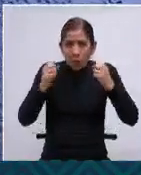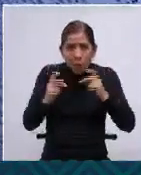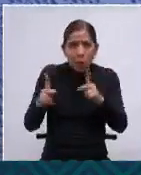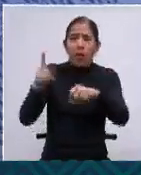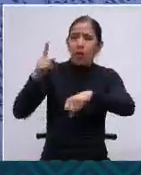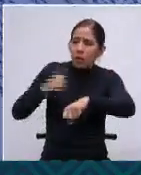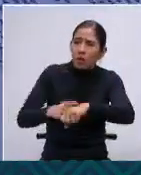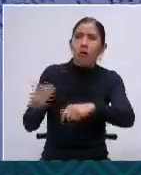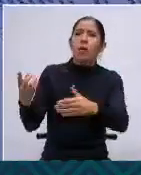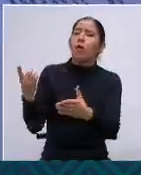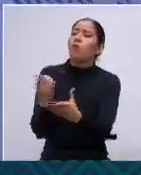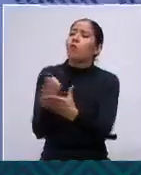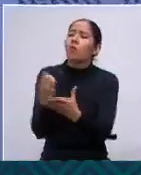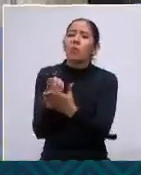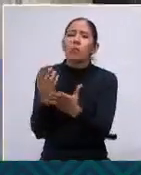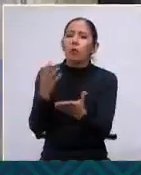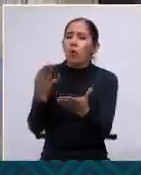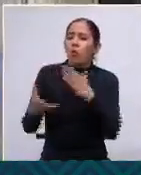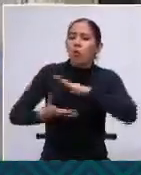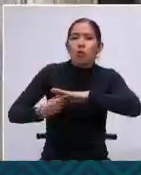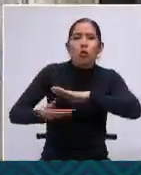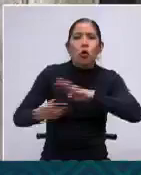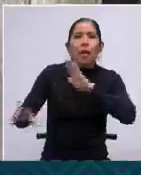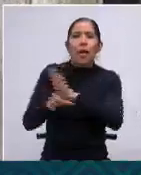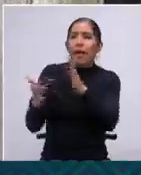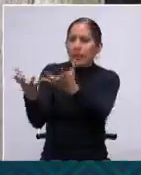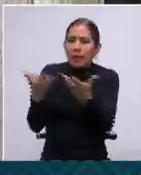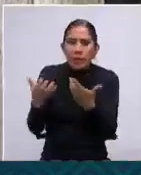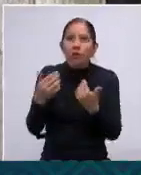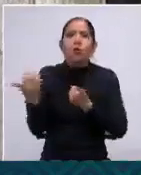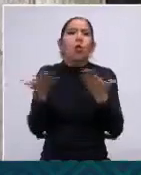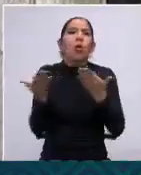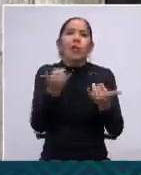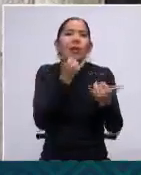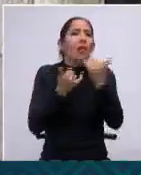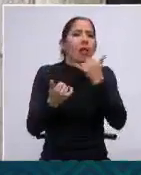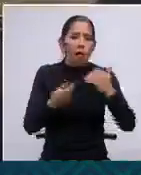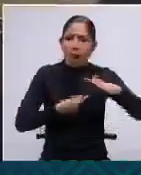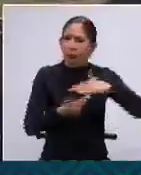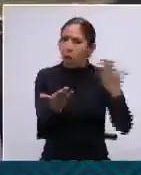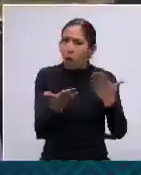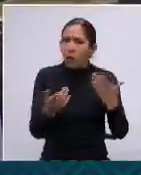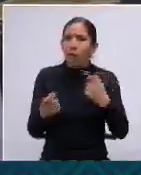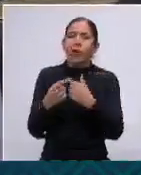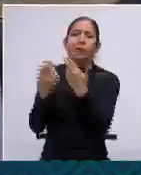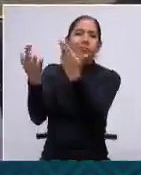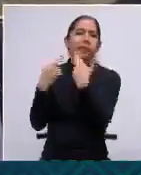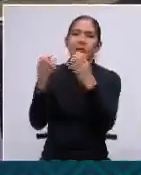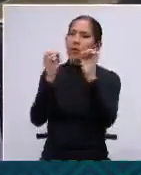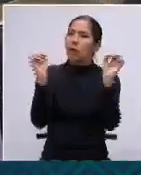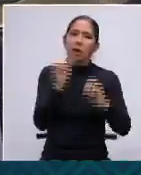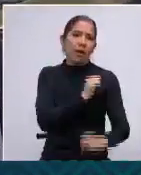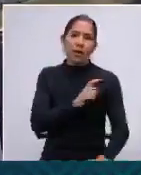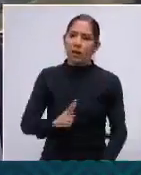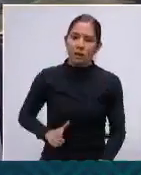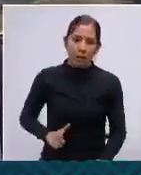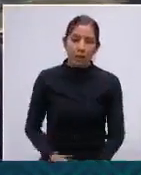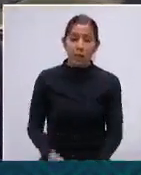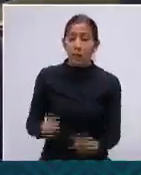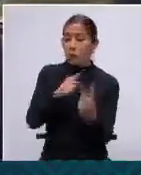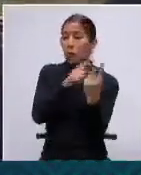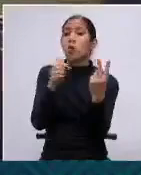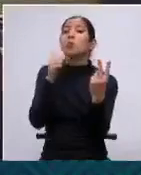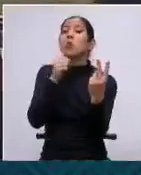solicitaron fotocopias legalizadas de los supuestos ilícitos en los que incurrieron. Sin embargo, no existe respuesta de la alcaldía paseña. Ambas